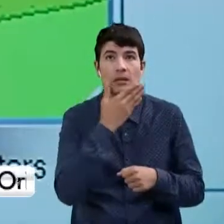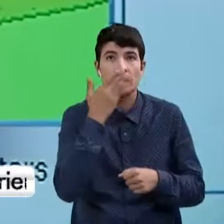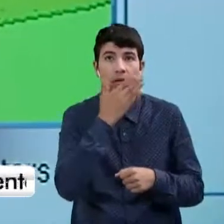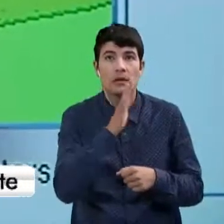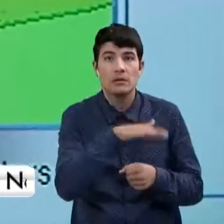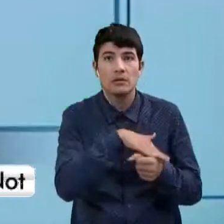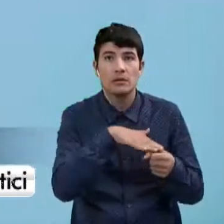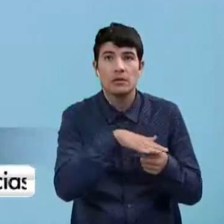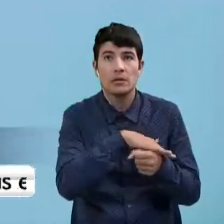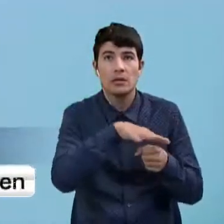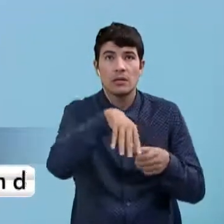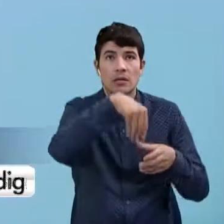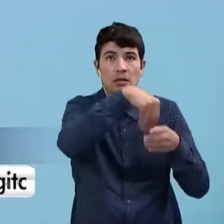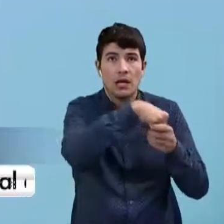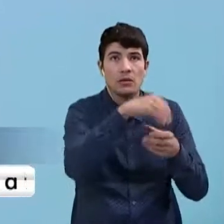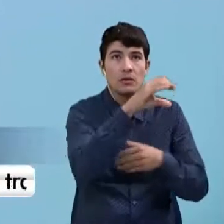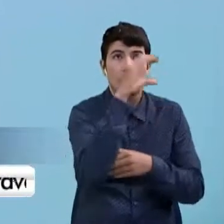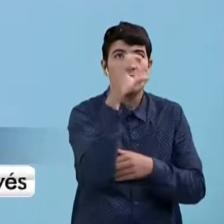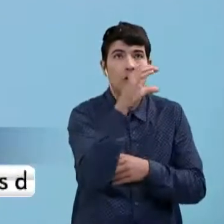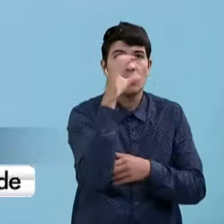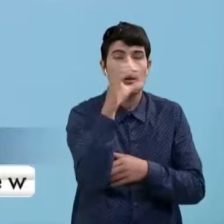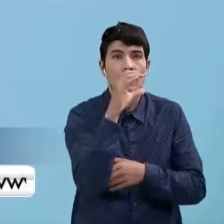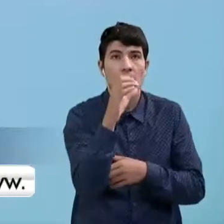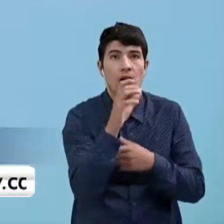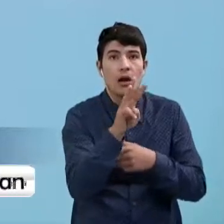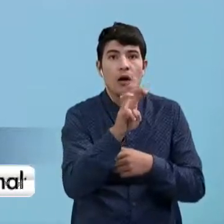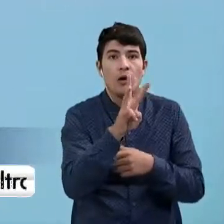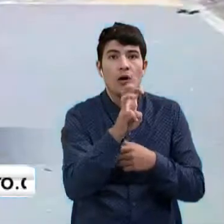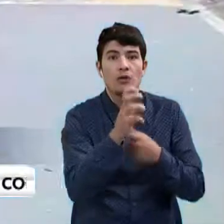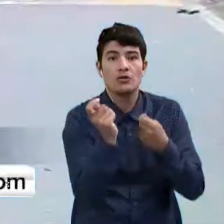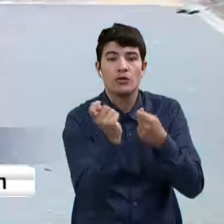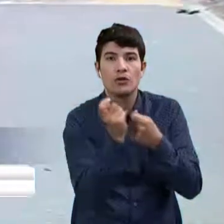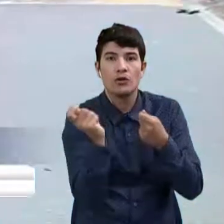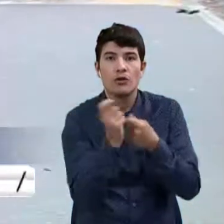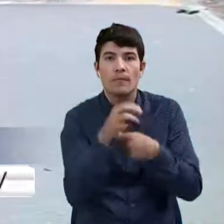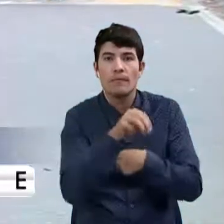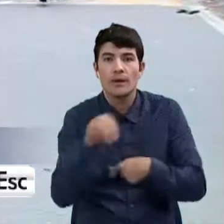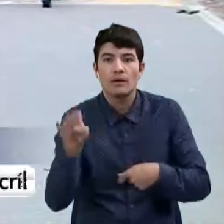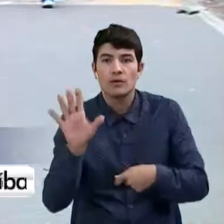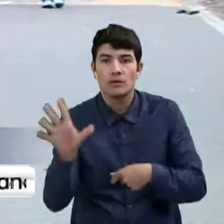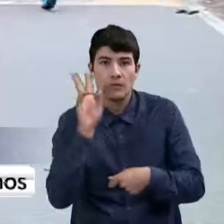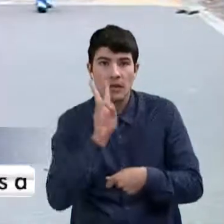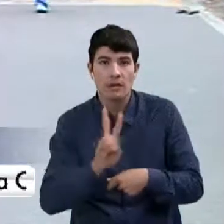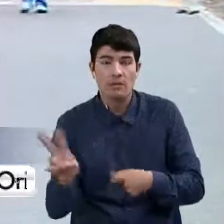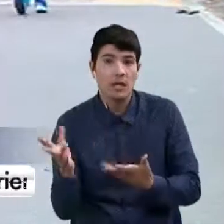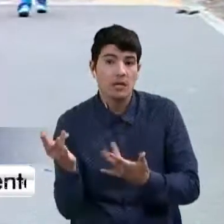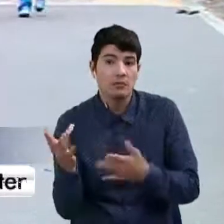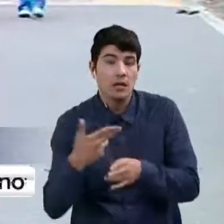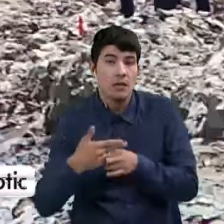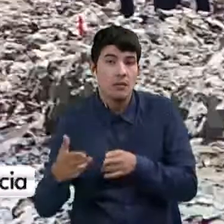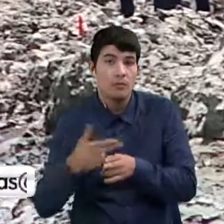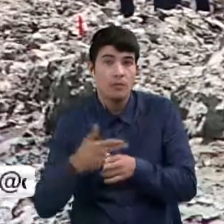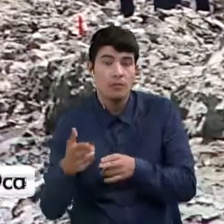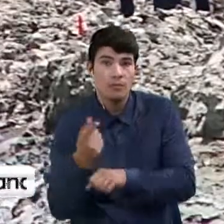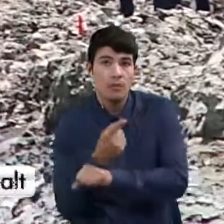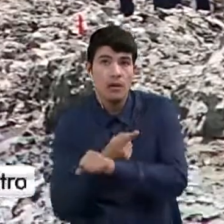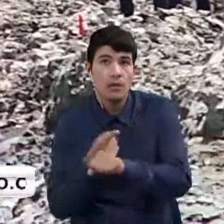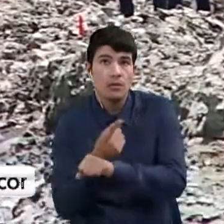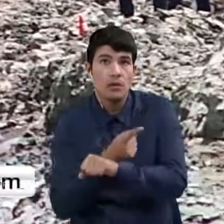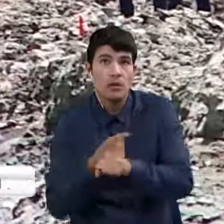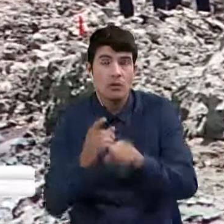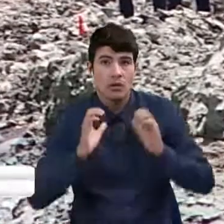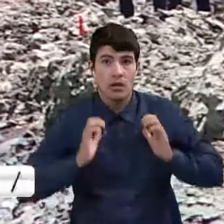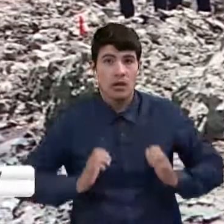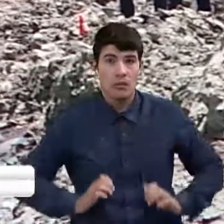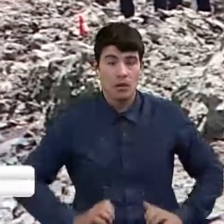los hechos sucedieron en territorio colombiano a 8 metros de venezuela se está a la espera de que en las próximas horas sea repatriado el cuerpo